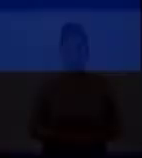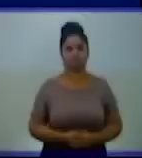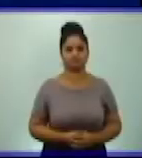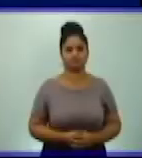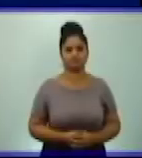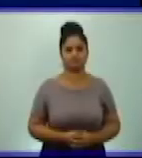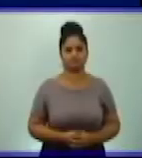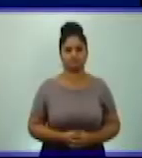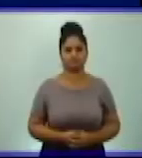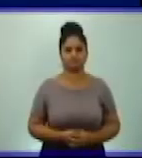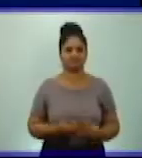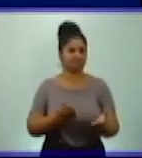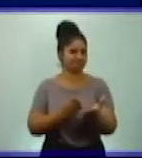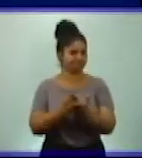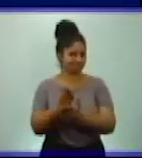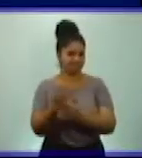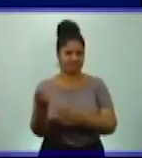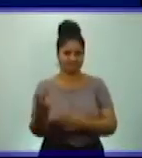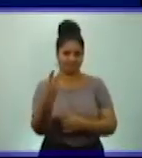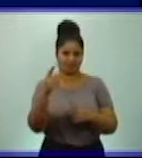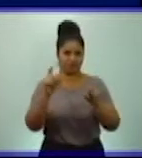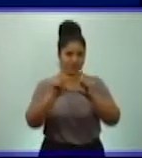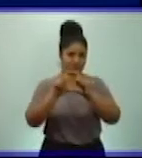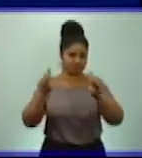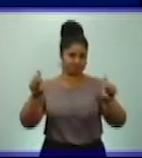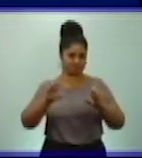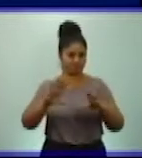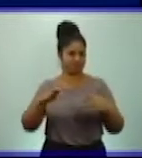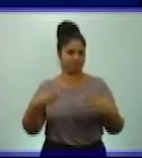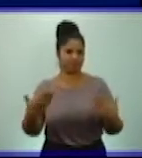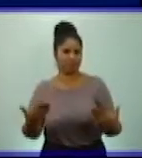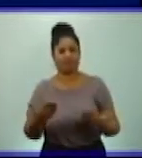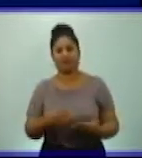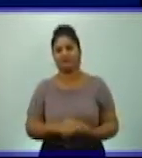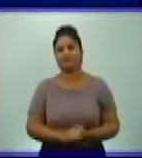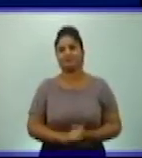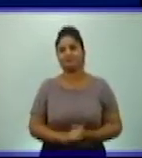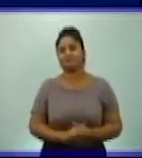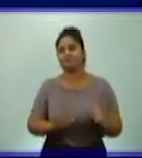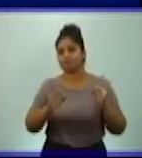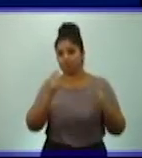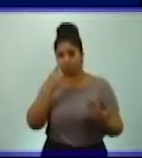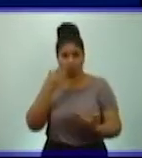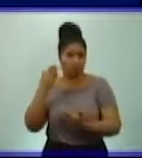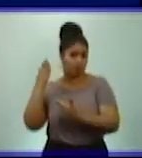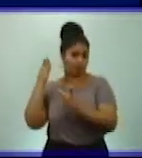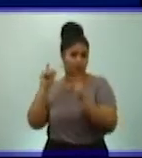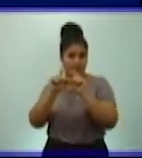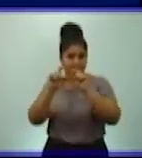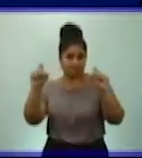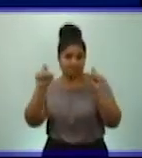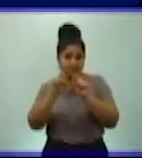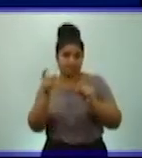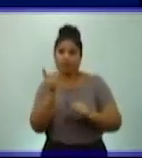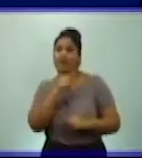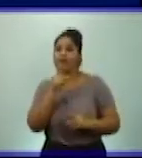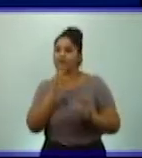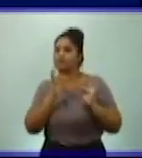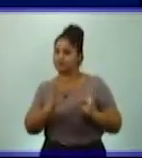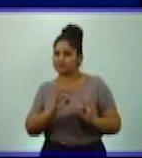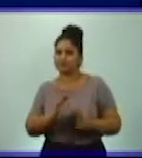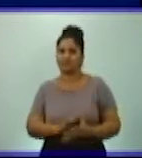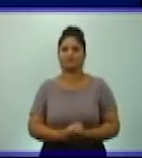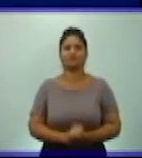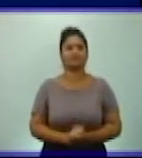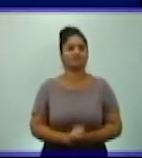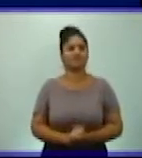Vamos entonces al segundo cuarteto. Y amor, que mis intentos ayudaba, venció lo que imposible parecía, pues entre el